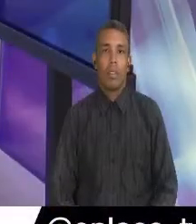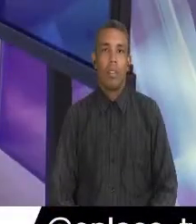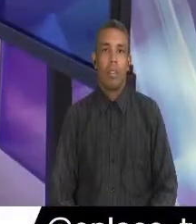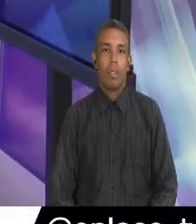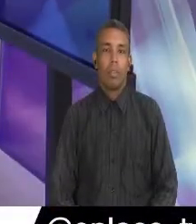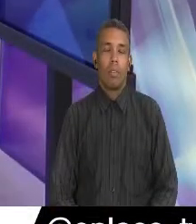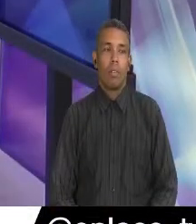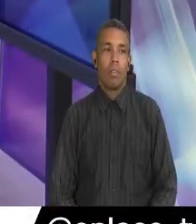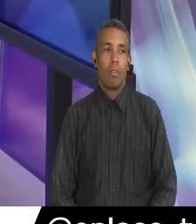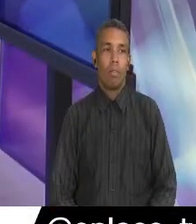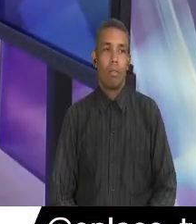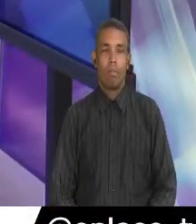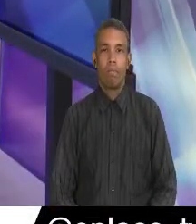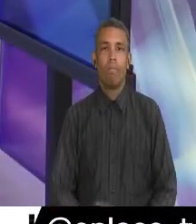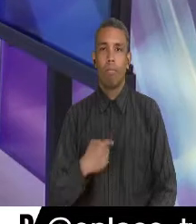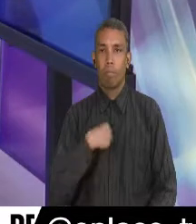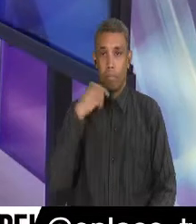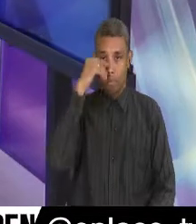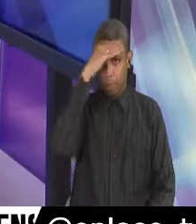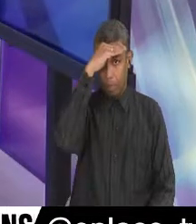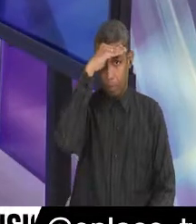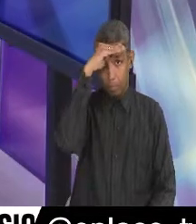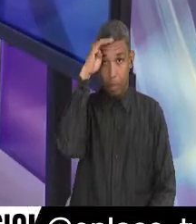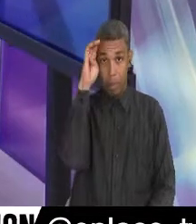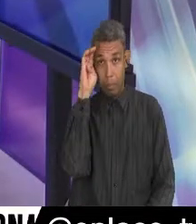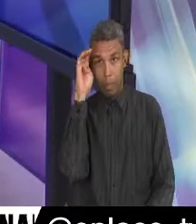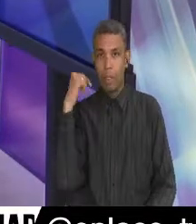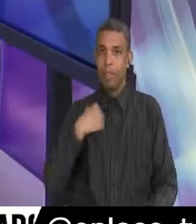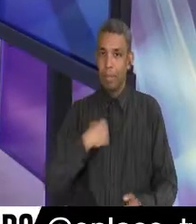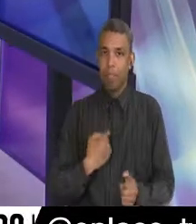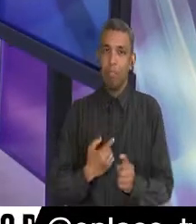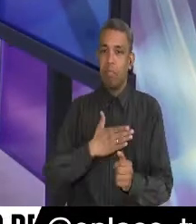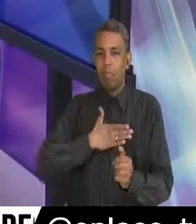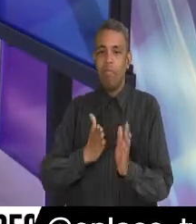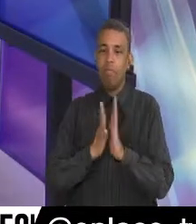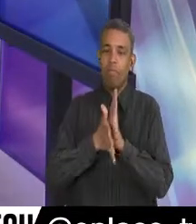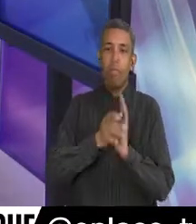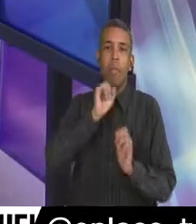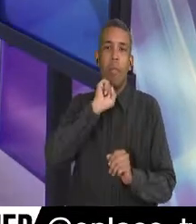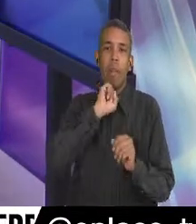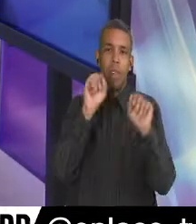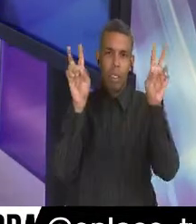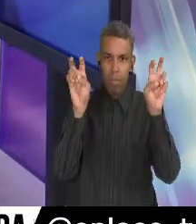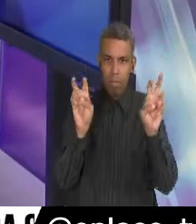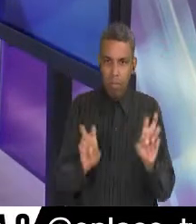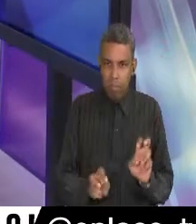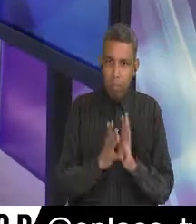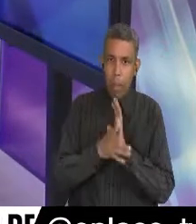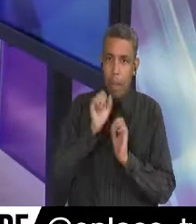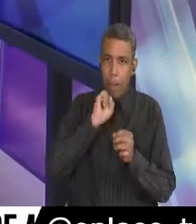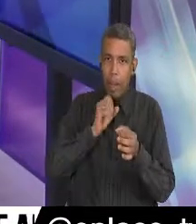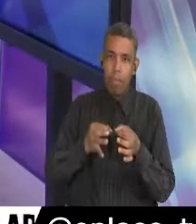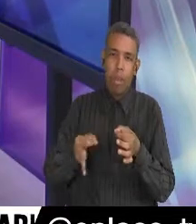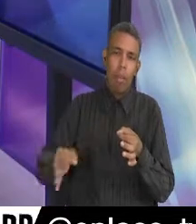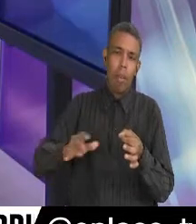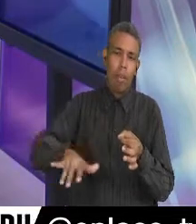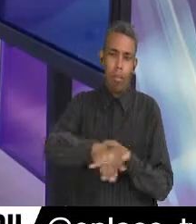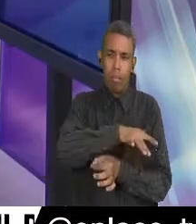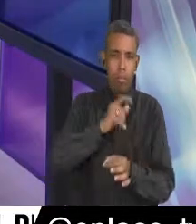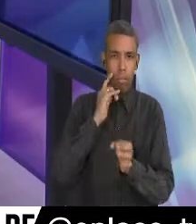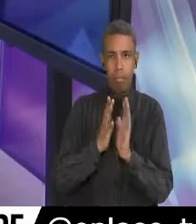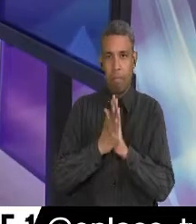Muy buenas tardes, soy Paola López Vargas y los saludo una vez más con el desarrollo informativo más importante de nuestra ciudad y región en Enlace Noticias. Saludo de manera